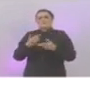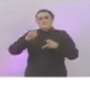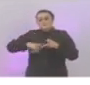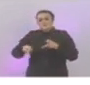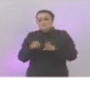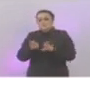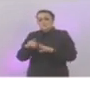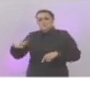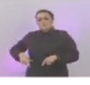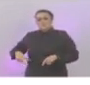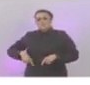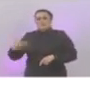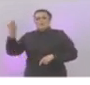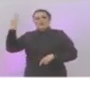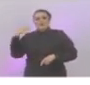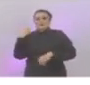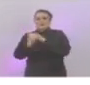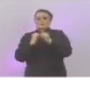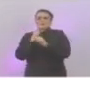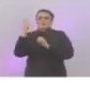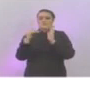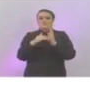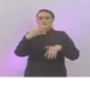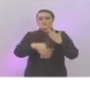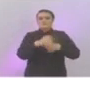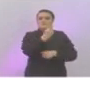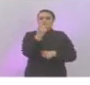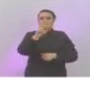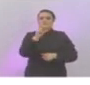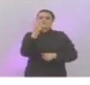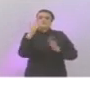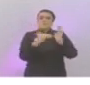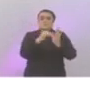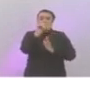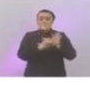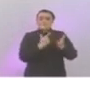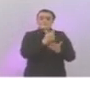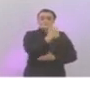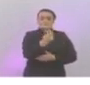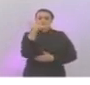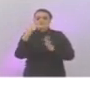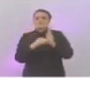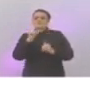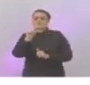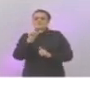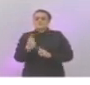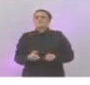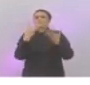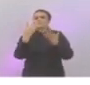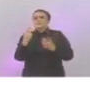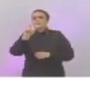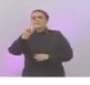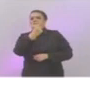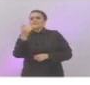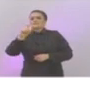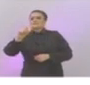el salario del gobernador, que en 2015 ascendía a 135 mil pesos, en 2016 bajó a 120